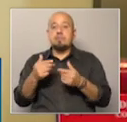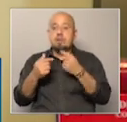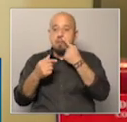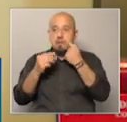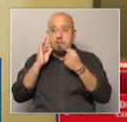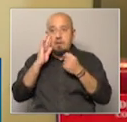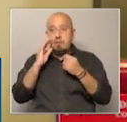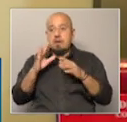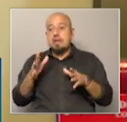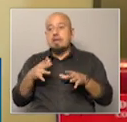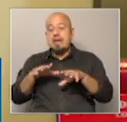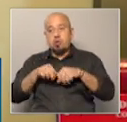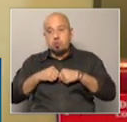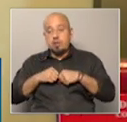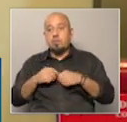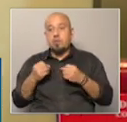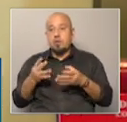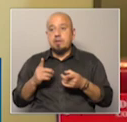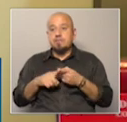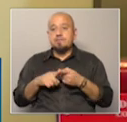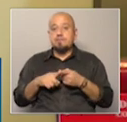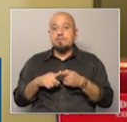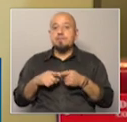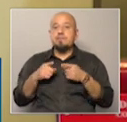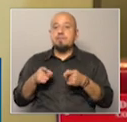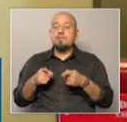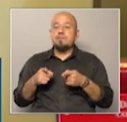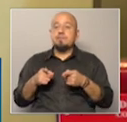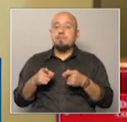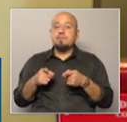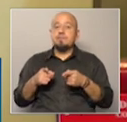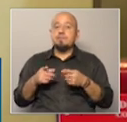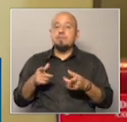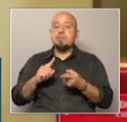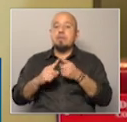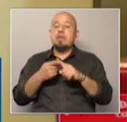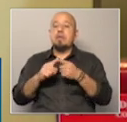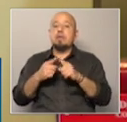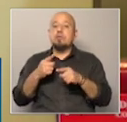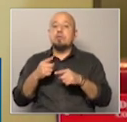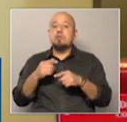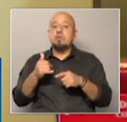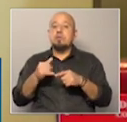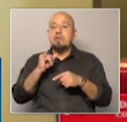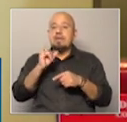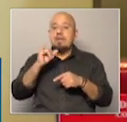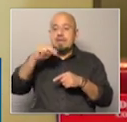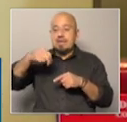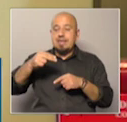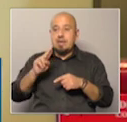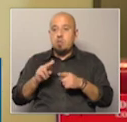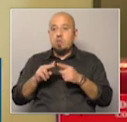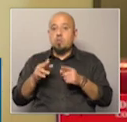madre adoptante por las circunstancias de que se vincula una relación contractual que tiene con INAU, ¿verdad? Y